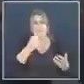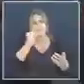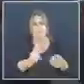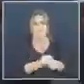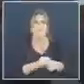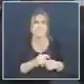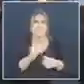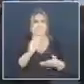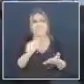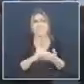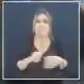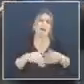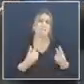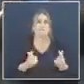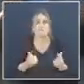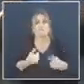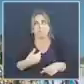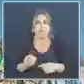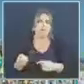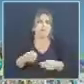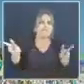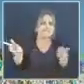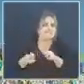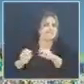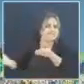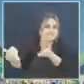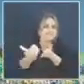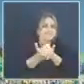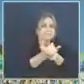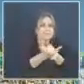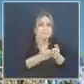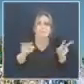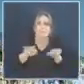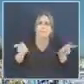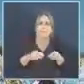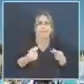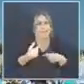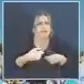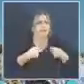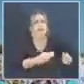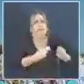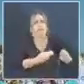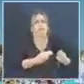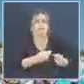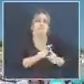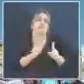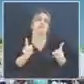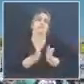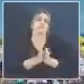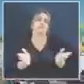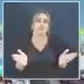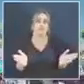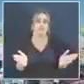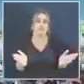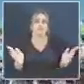Es fácil administrar mal si tengo el bolsillo de Juan Pueblo ahí cerca para meterle la mano. ¡Se terminó!